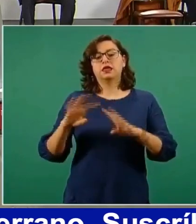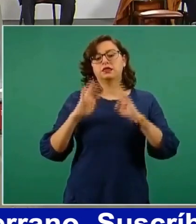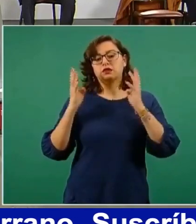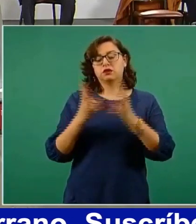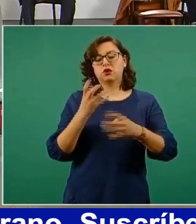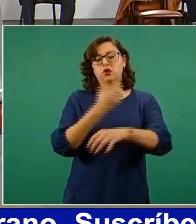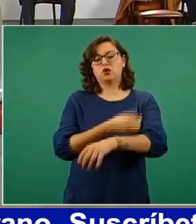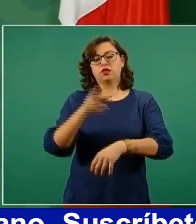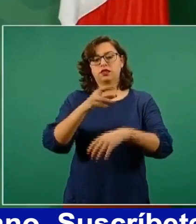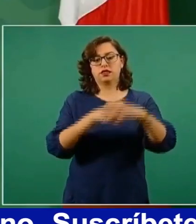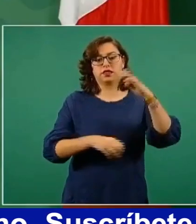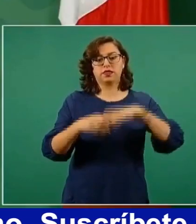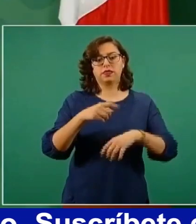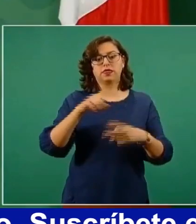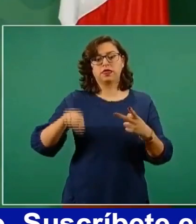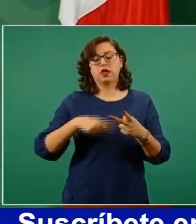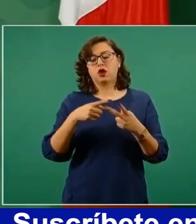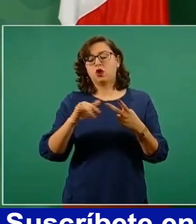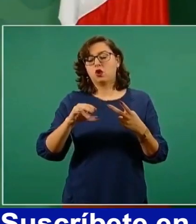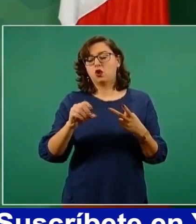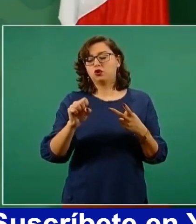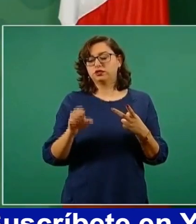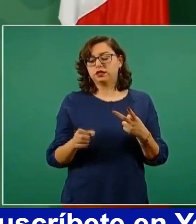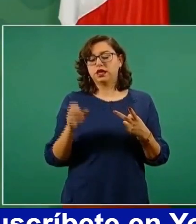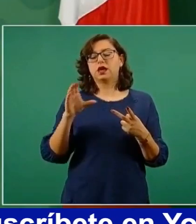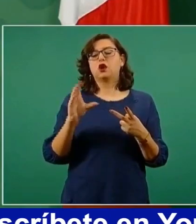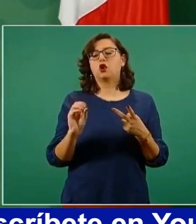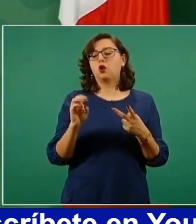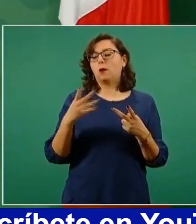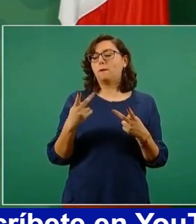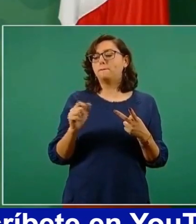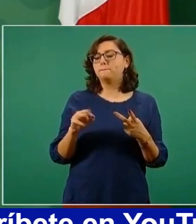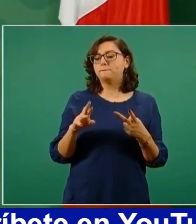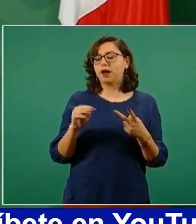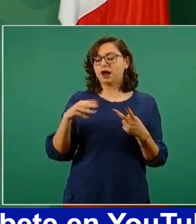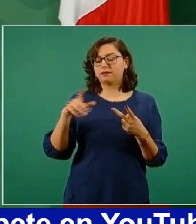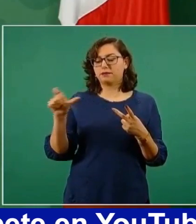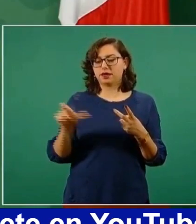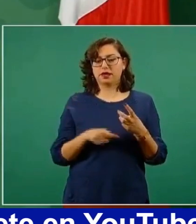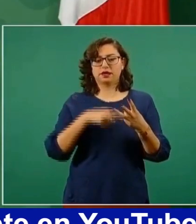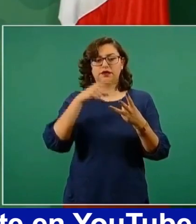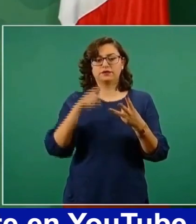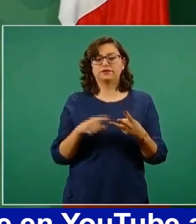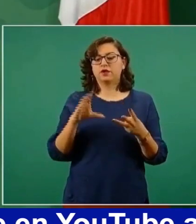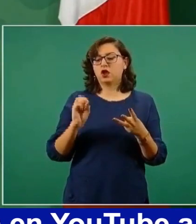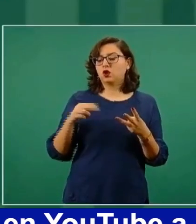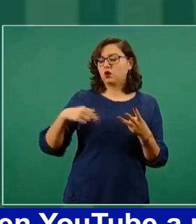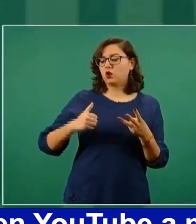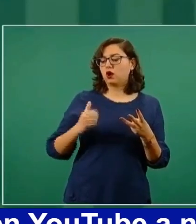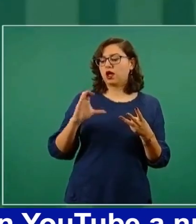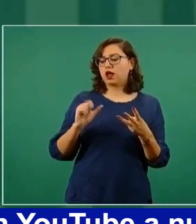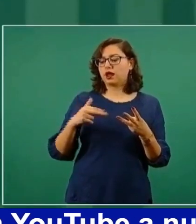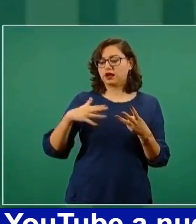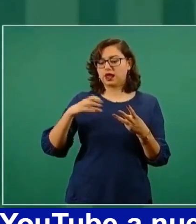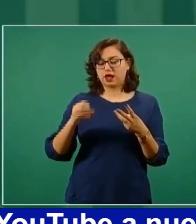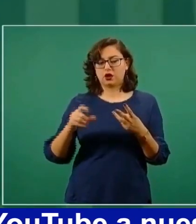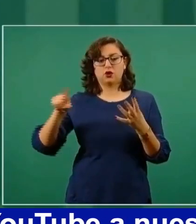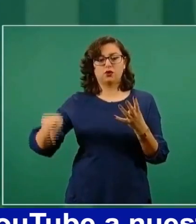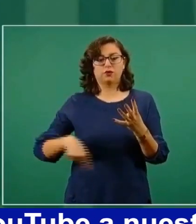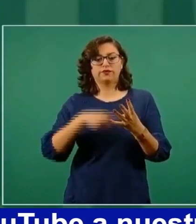del sector privado, del sector empresarial, Carlos Salazar, aquí presente, presidente